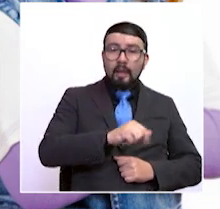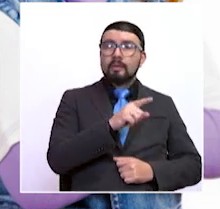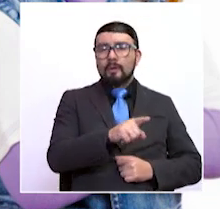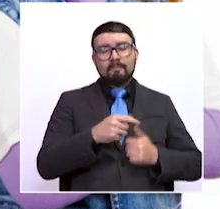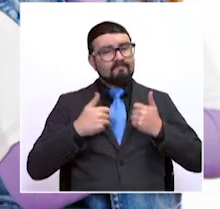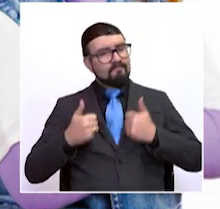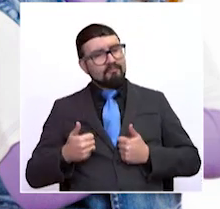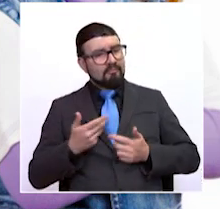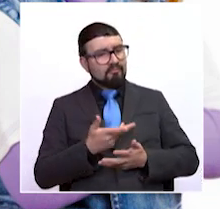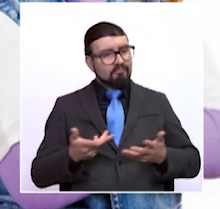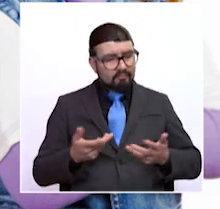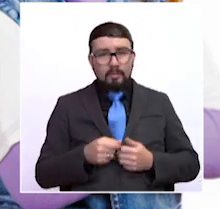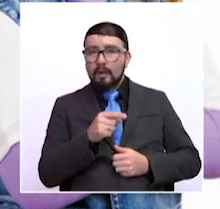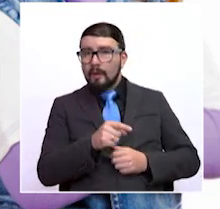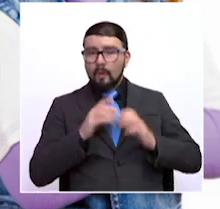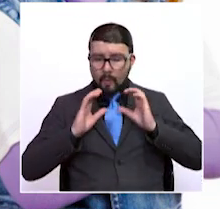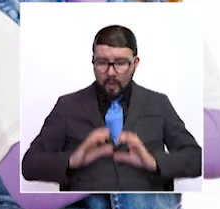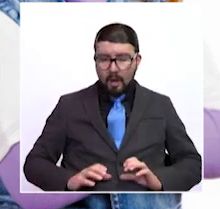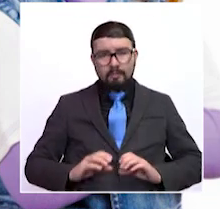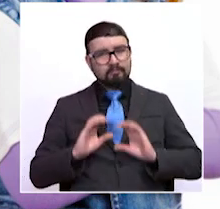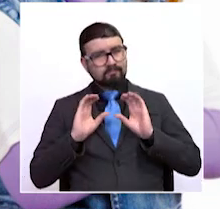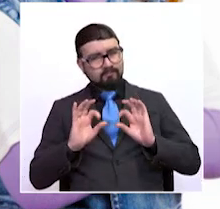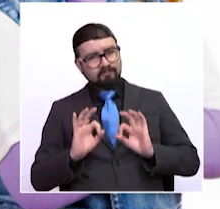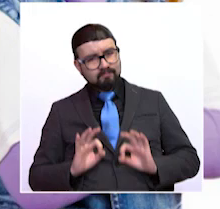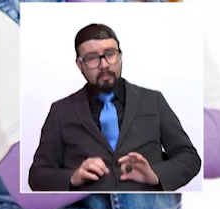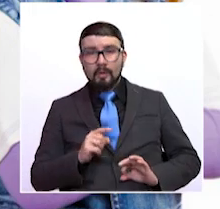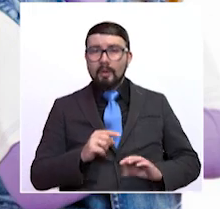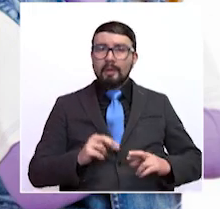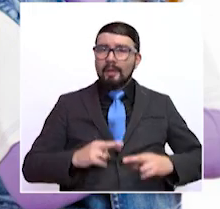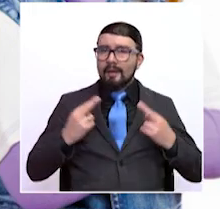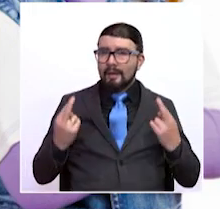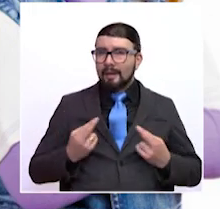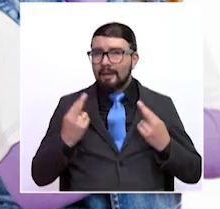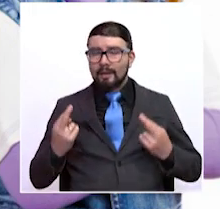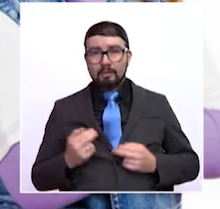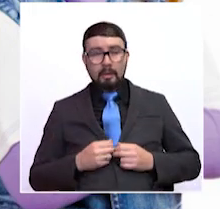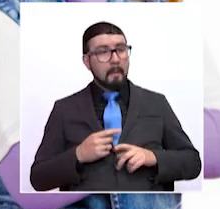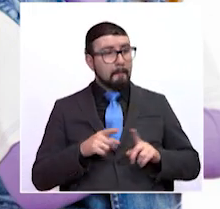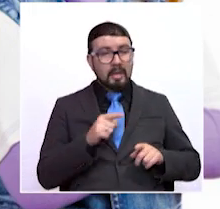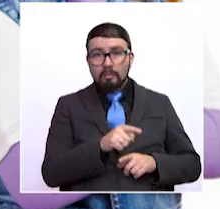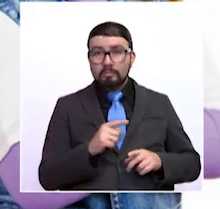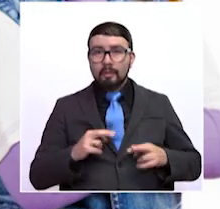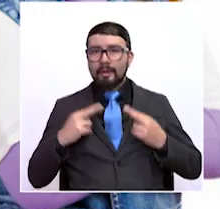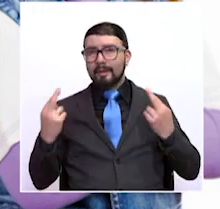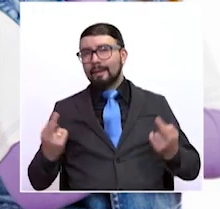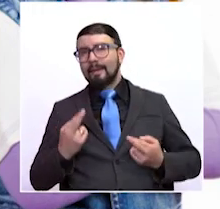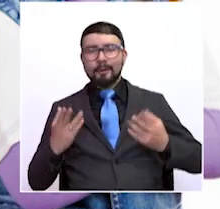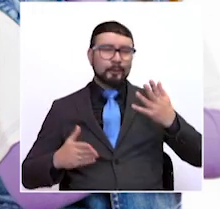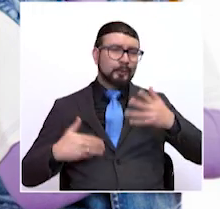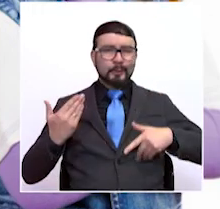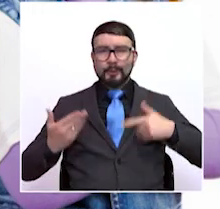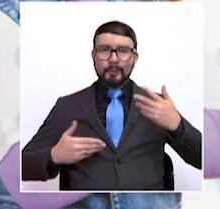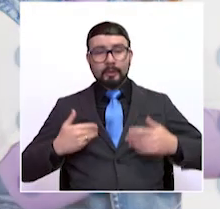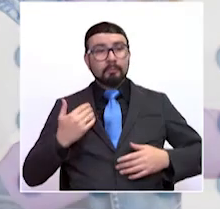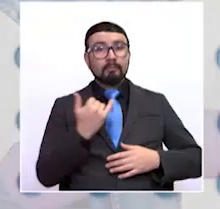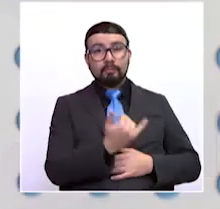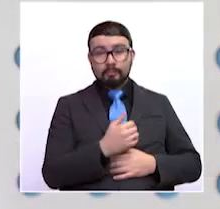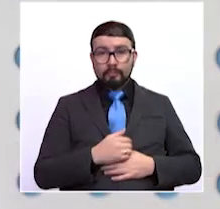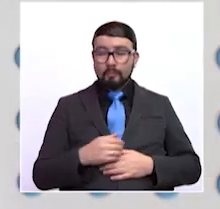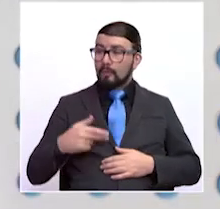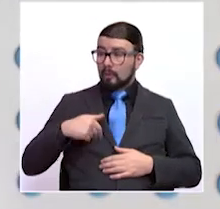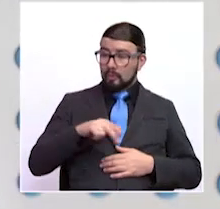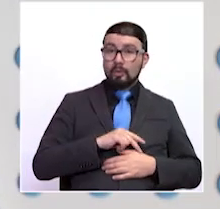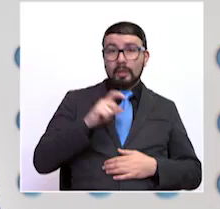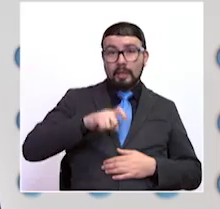bienestar, la integridad física, la recreación, pero una recreación sana, ¿cierto? Entonces nosotros tenemos